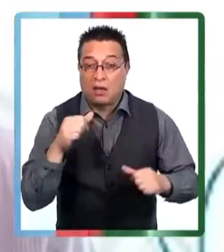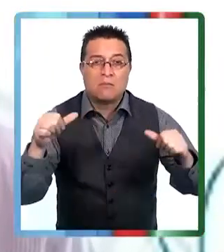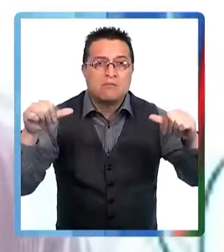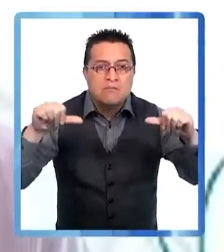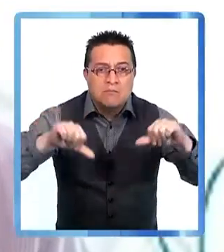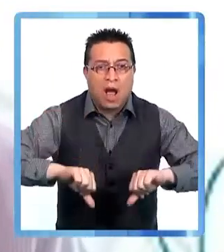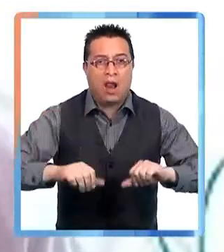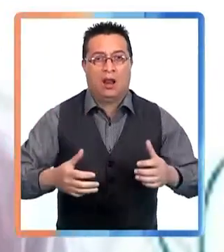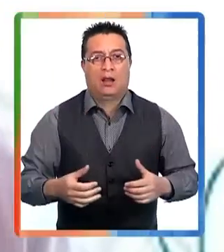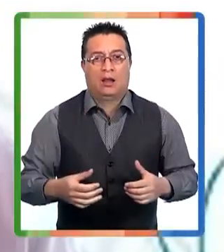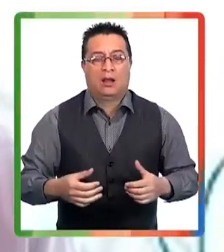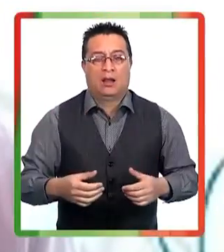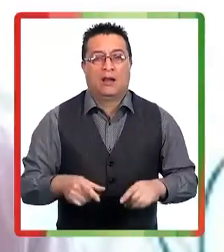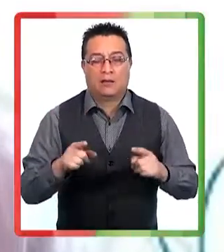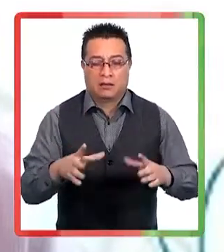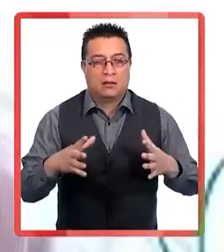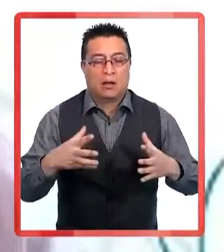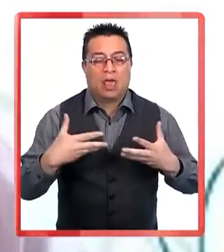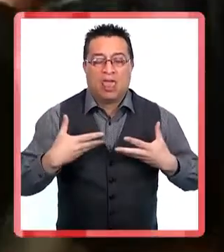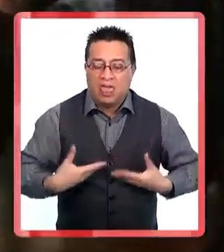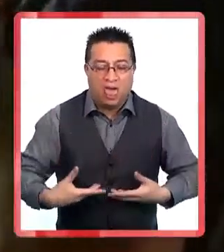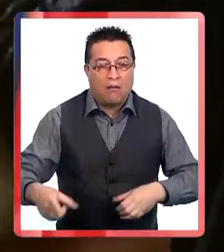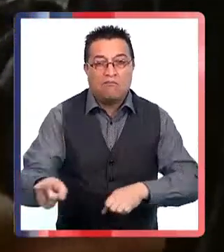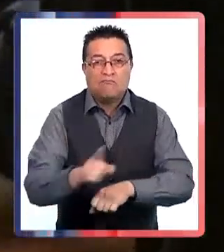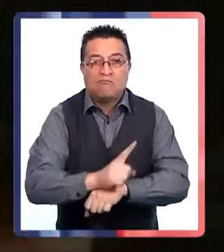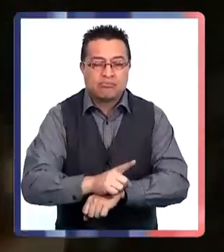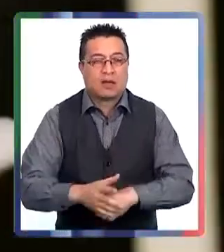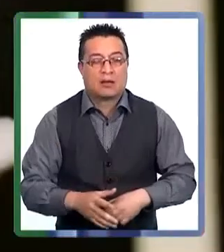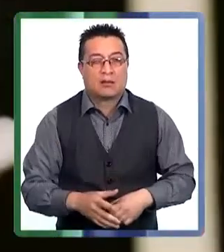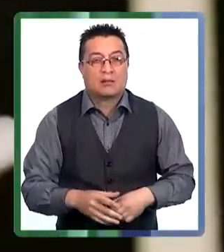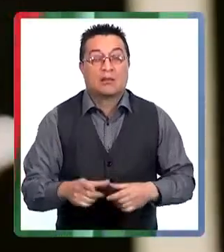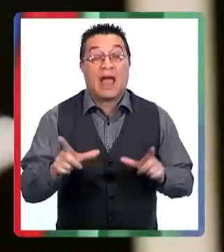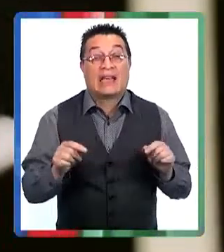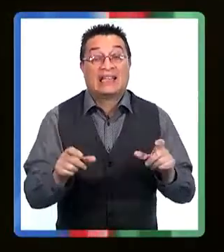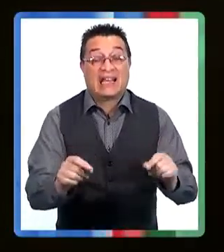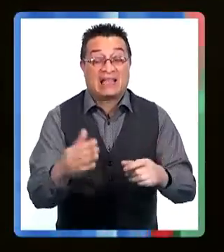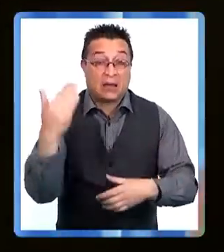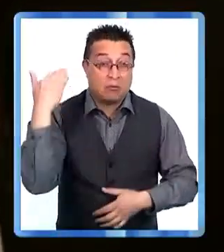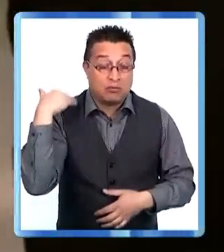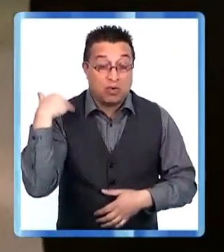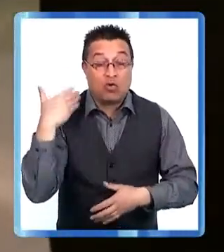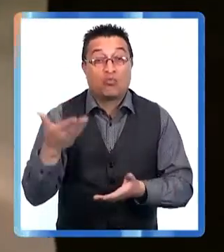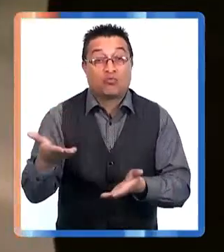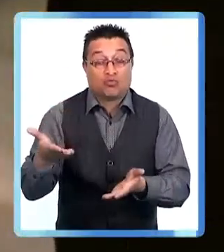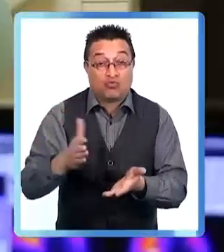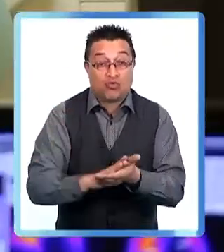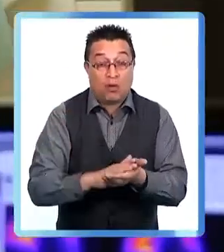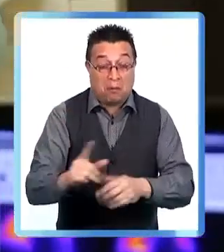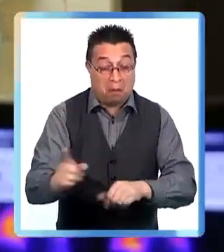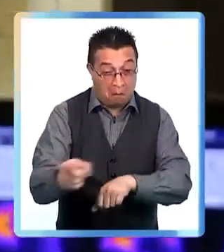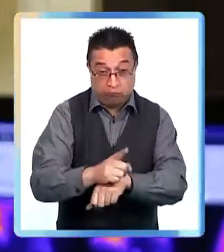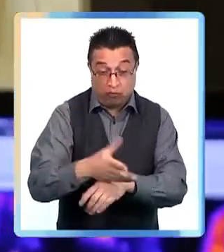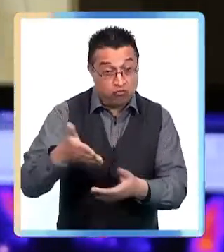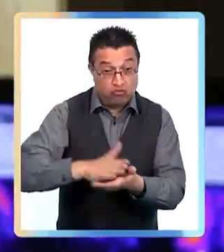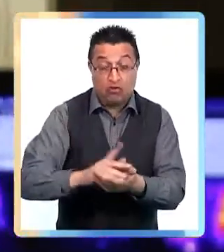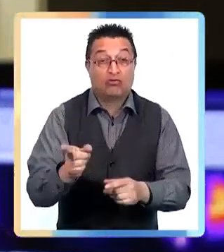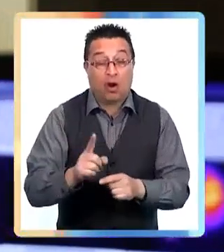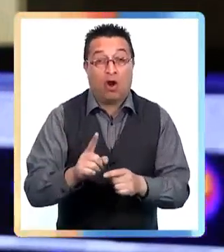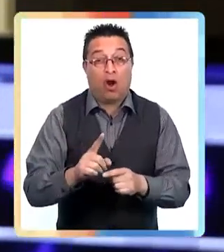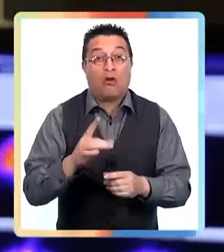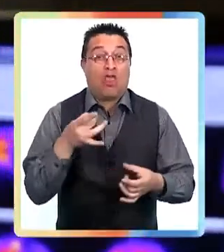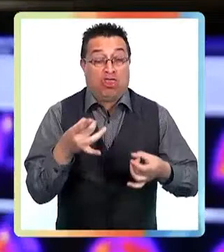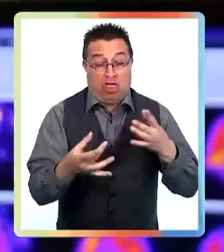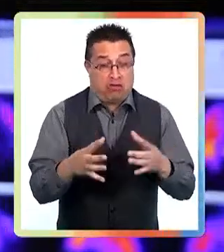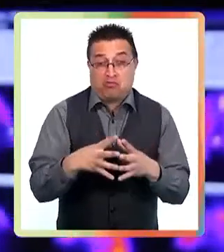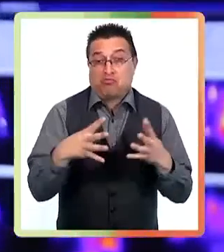es muy mala. No se mueren rápido. El cáncer de pulmón te mata, pero no, tampoco te mata muy rápido, y